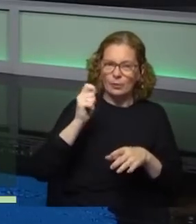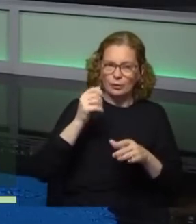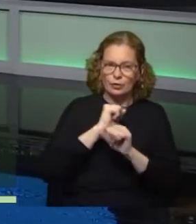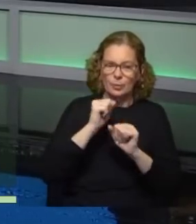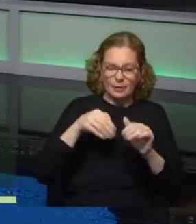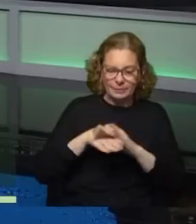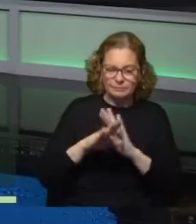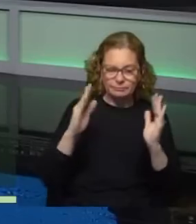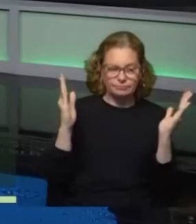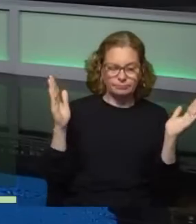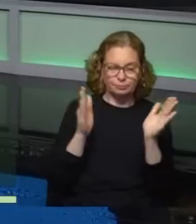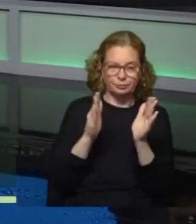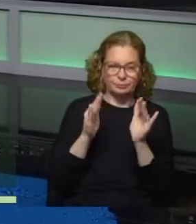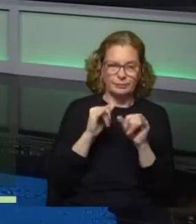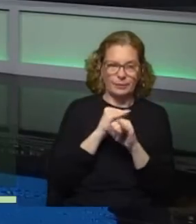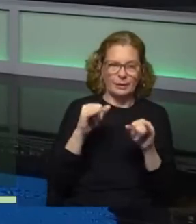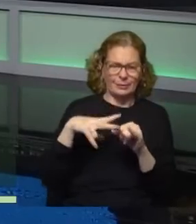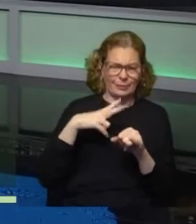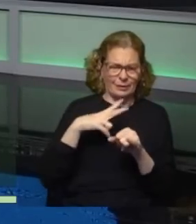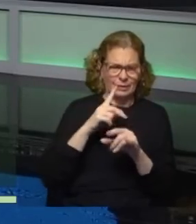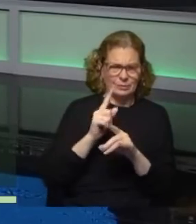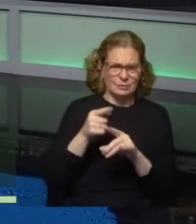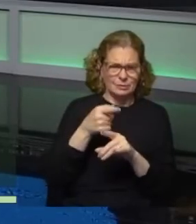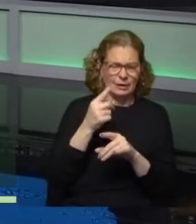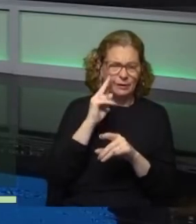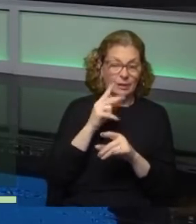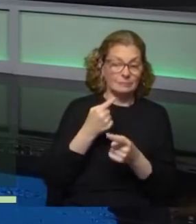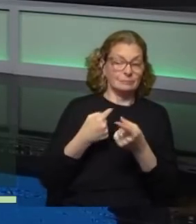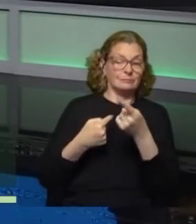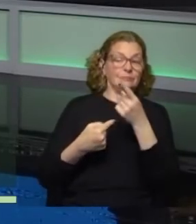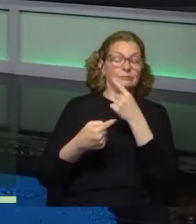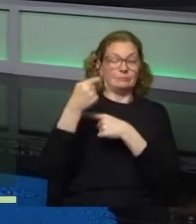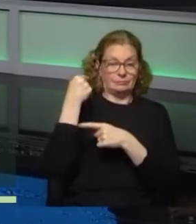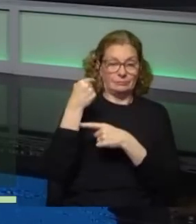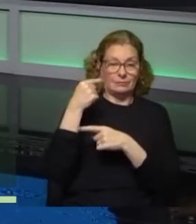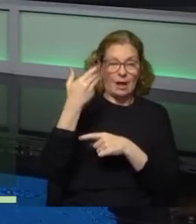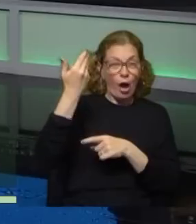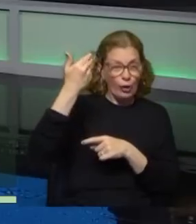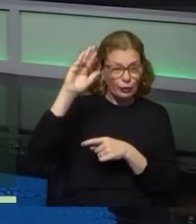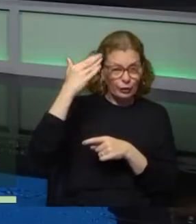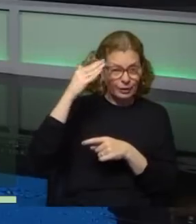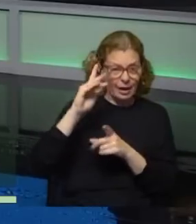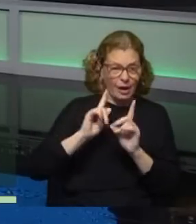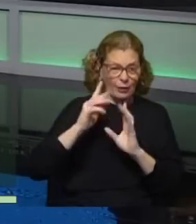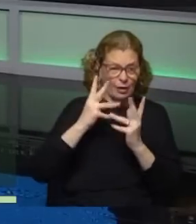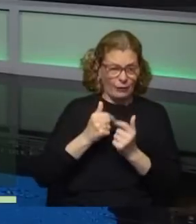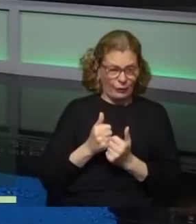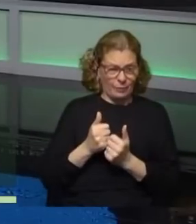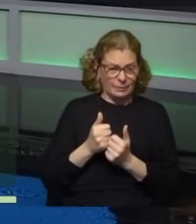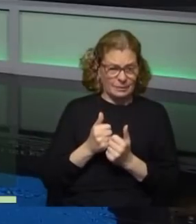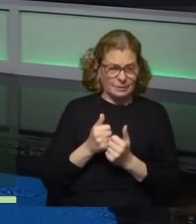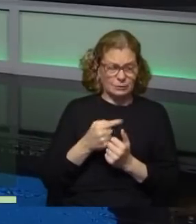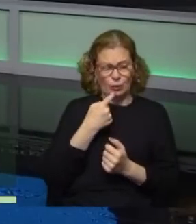se puede cerrar no se puede privatizar y bueno tuvo que haber una marcha atrás en esto porque las autoridades bueno de alguna manera